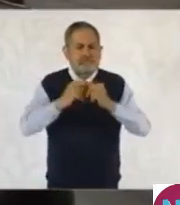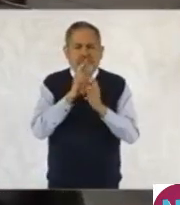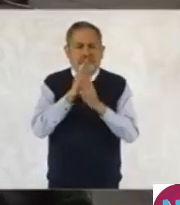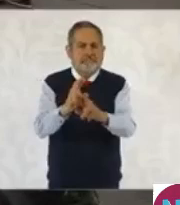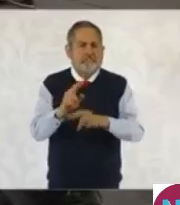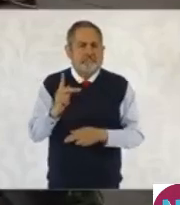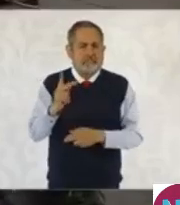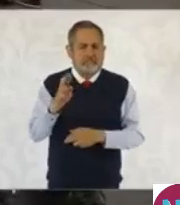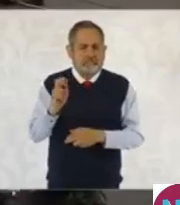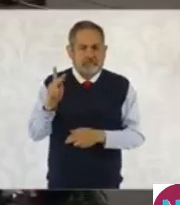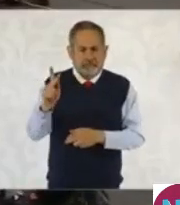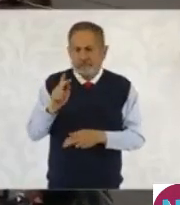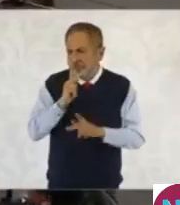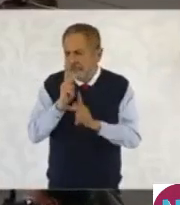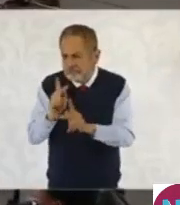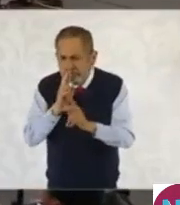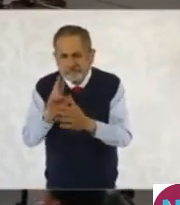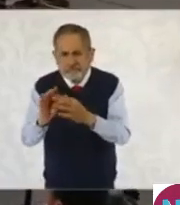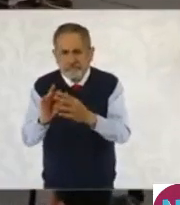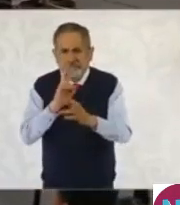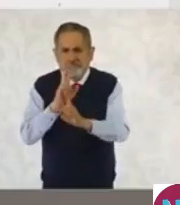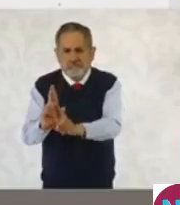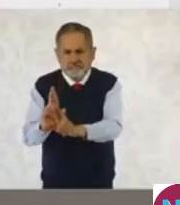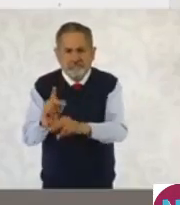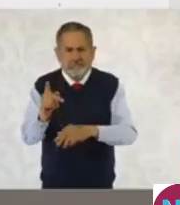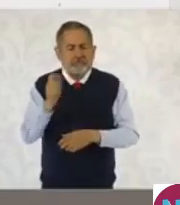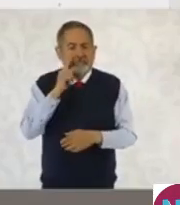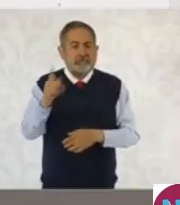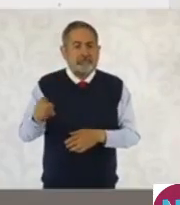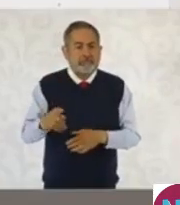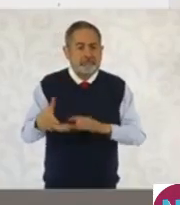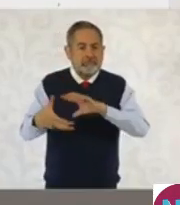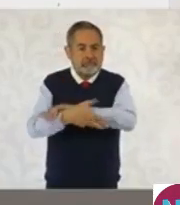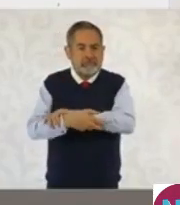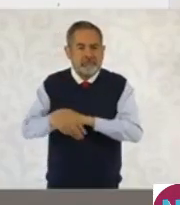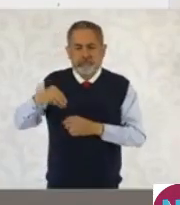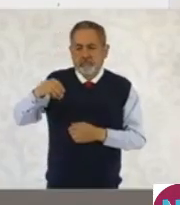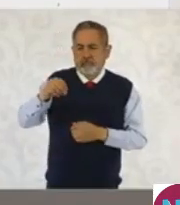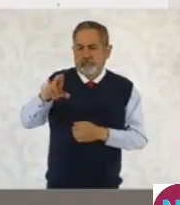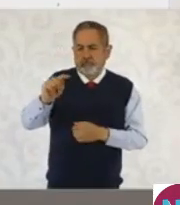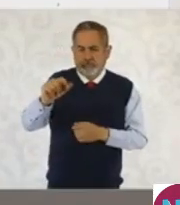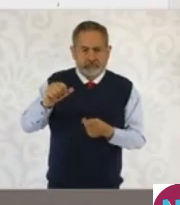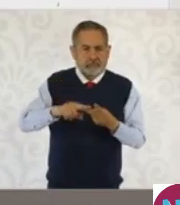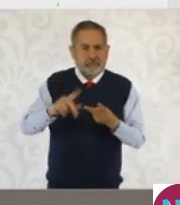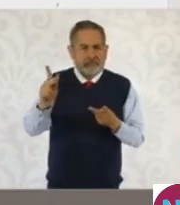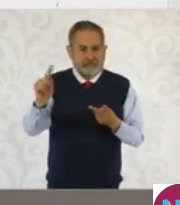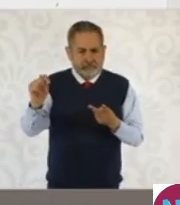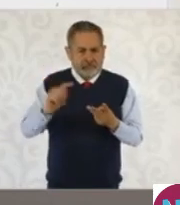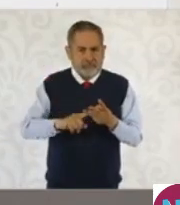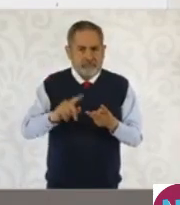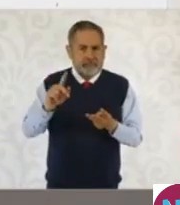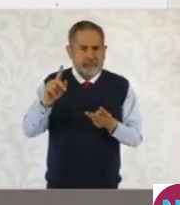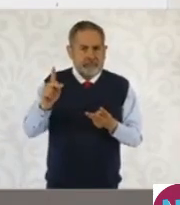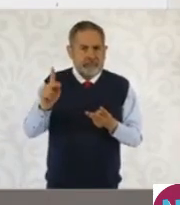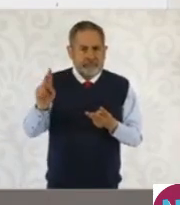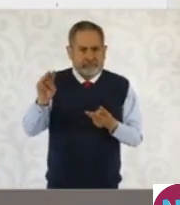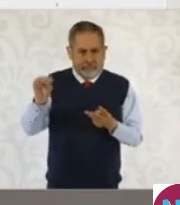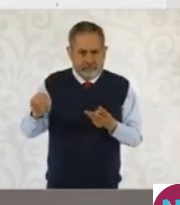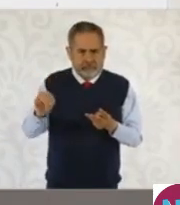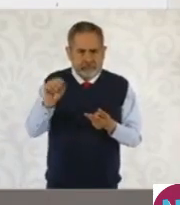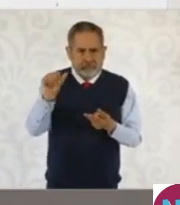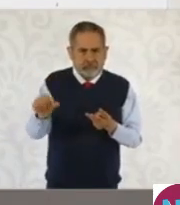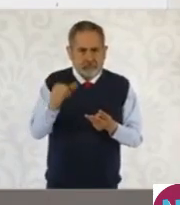PREP de Durango. La coalición Morena, PT Verde y